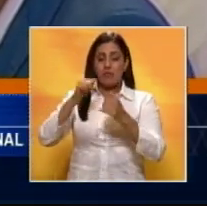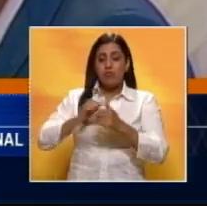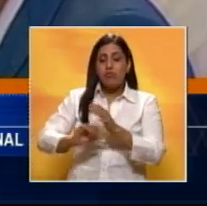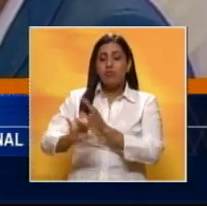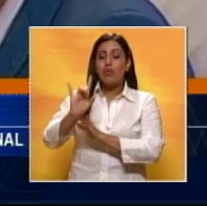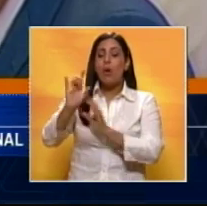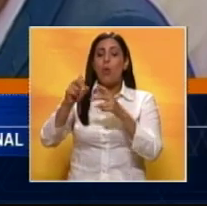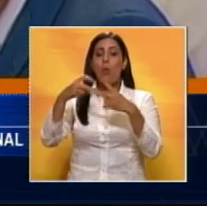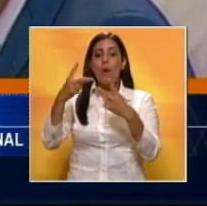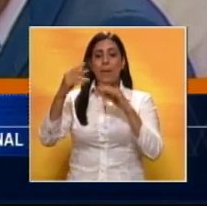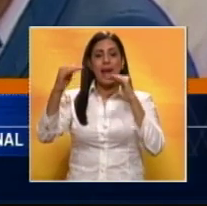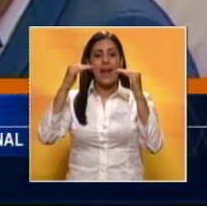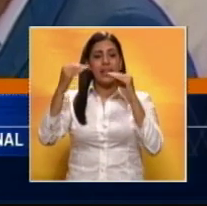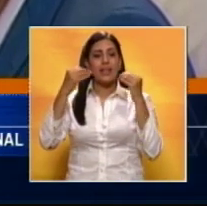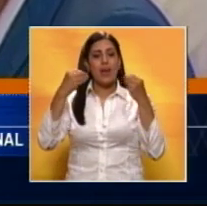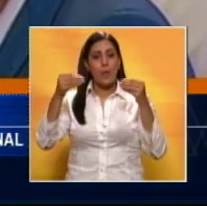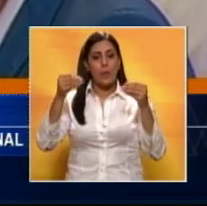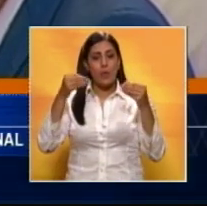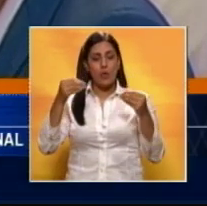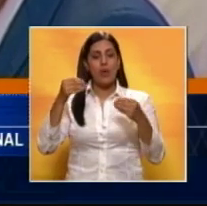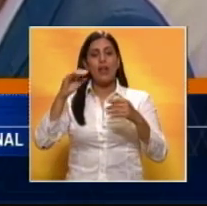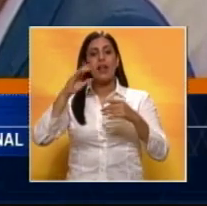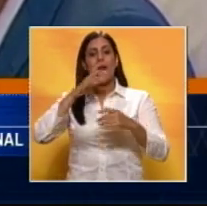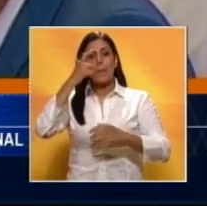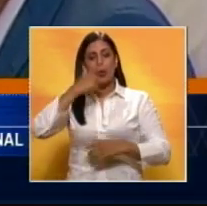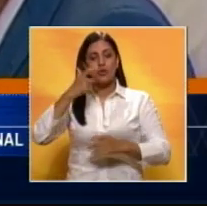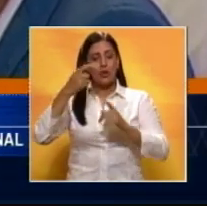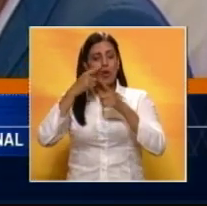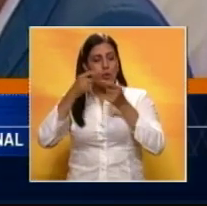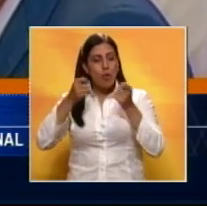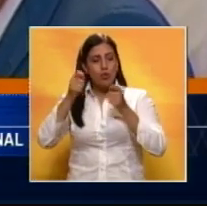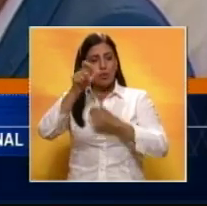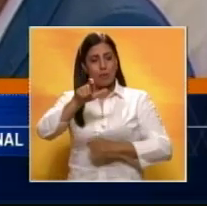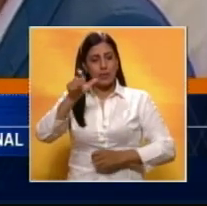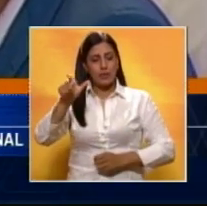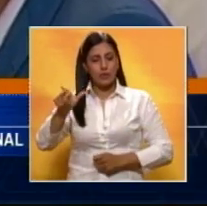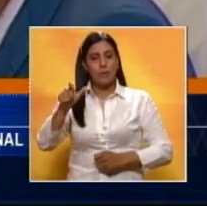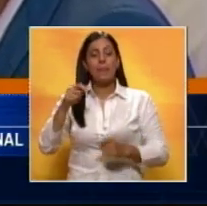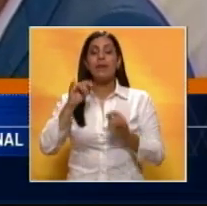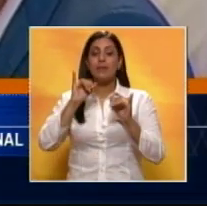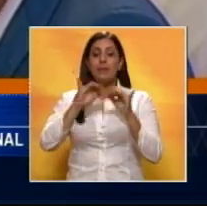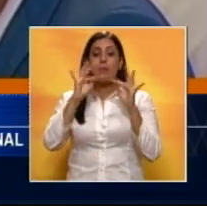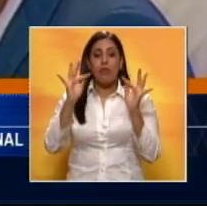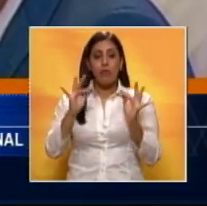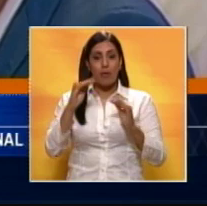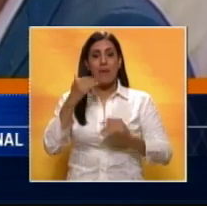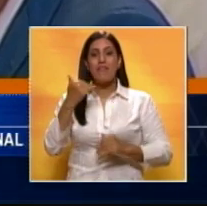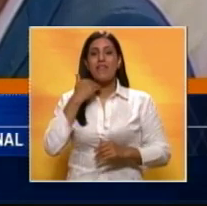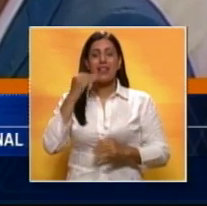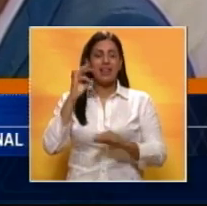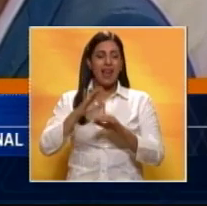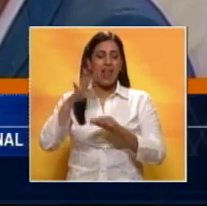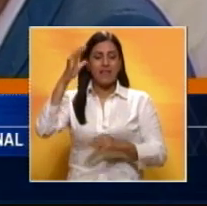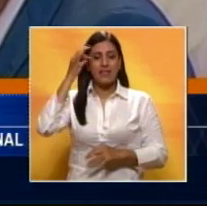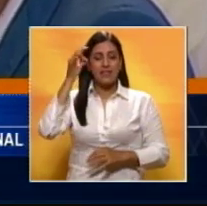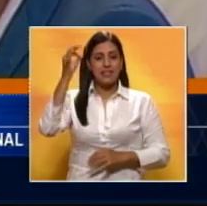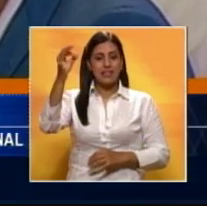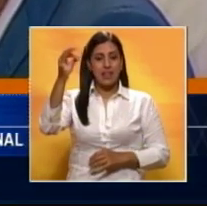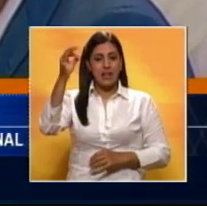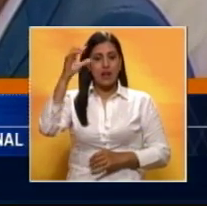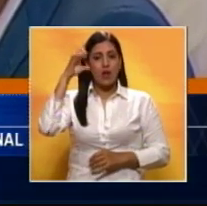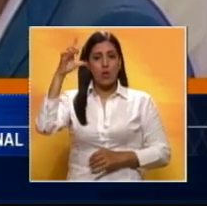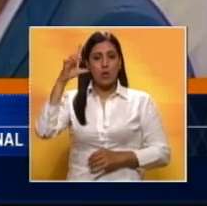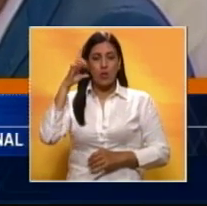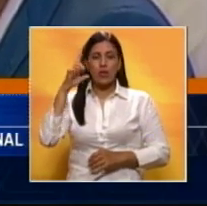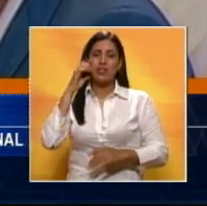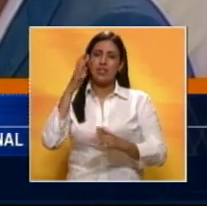para establecer la ética pública y la moral administrativa. En ese sentido, la falta grave de la fiscal general